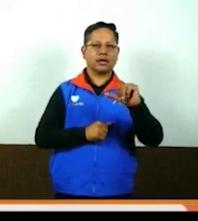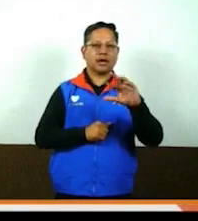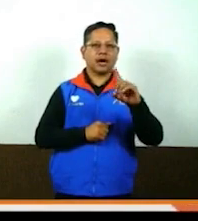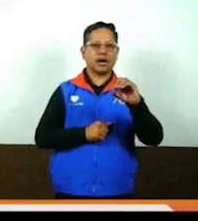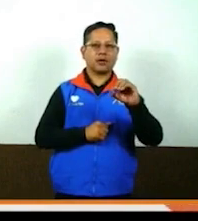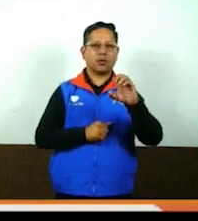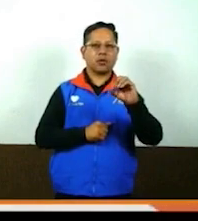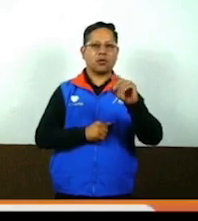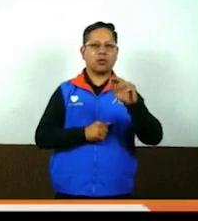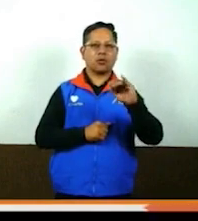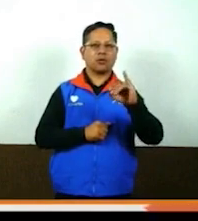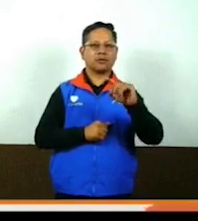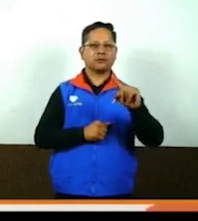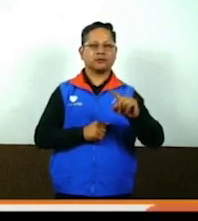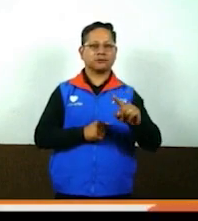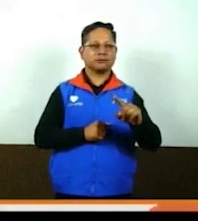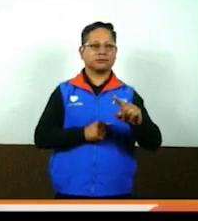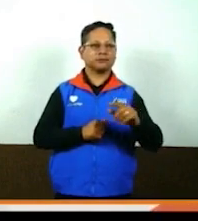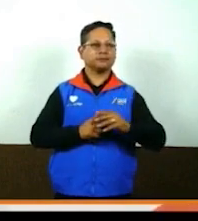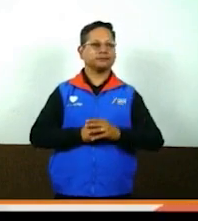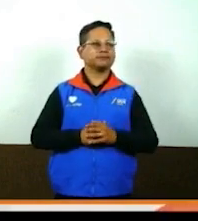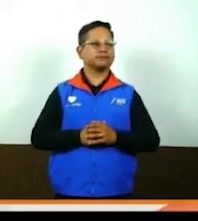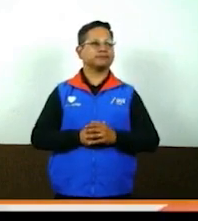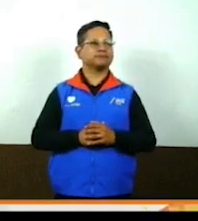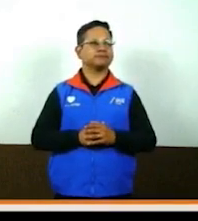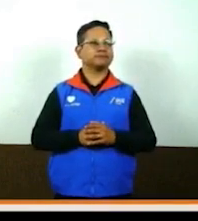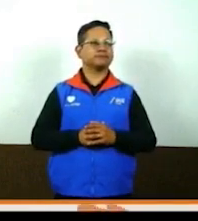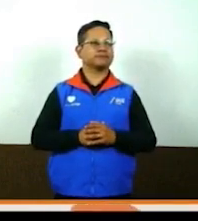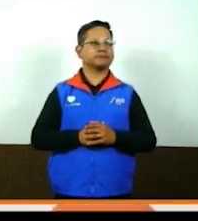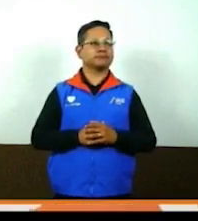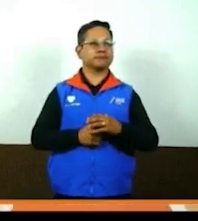Ricardo Israel Ortiz Zamora.